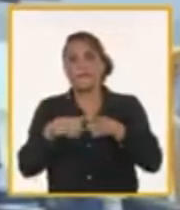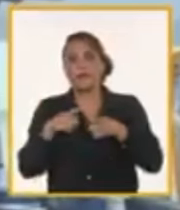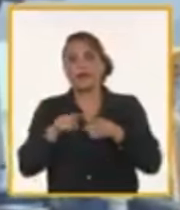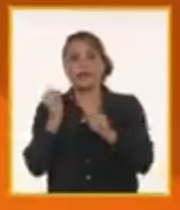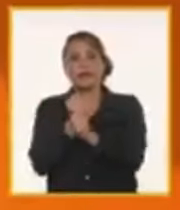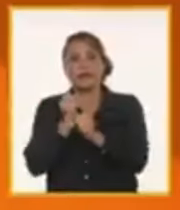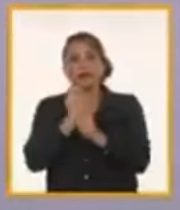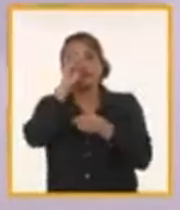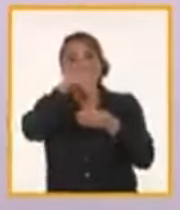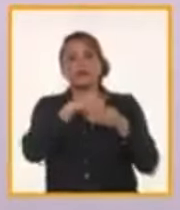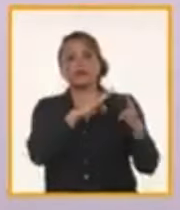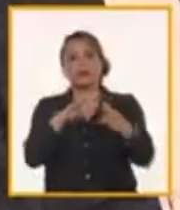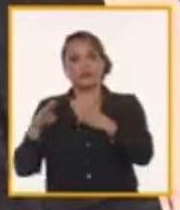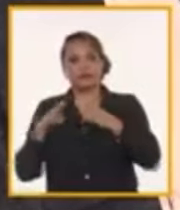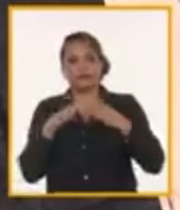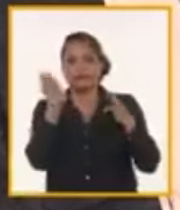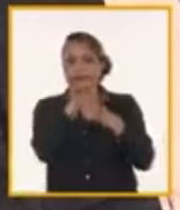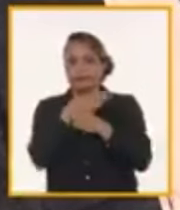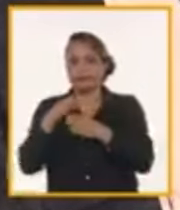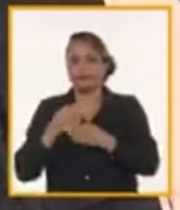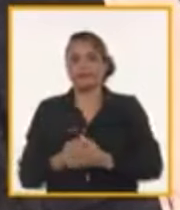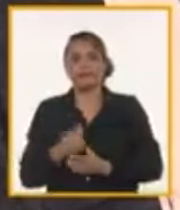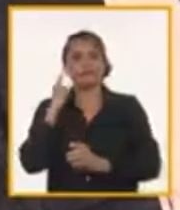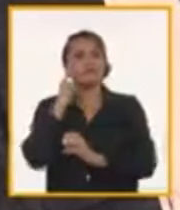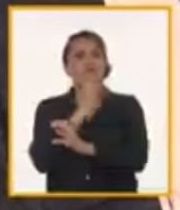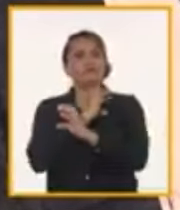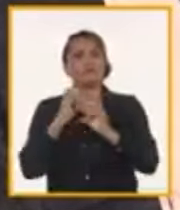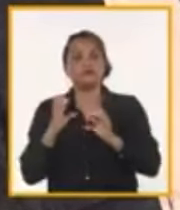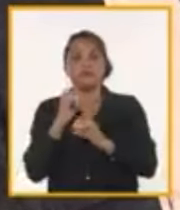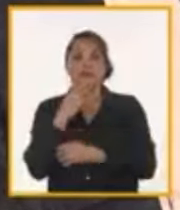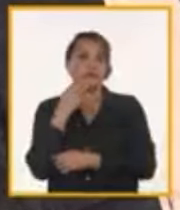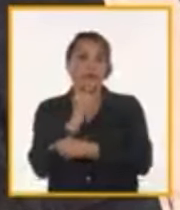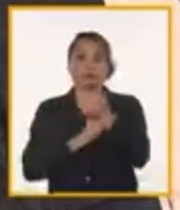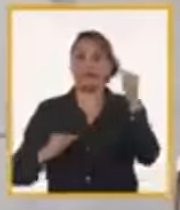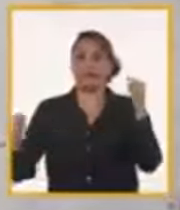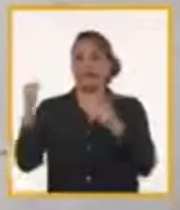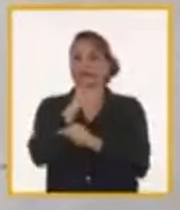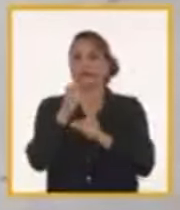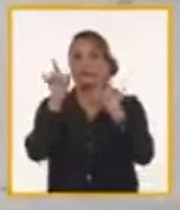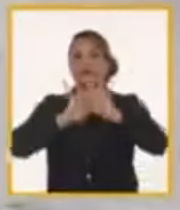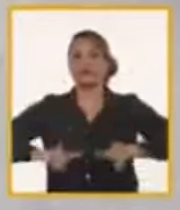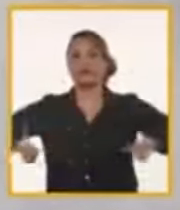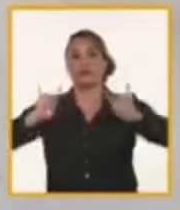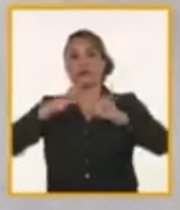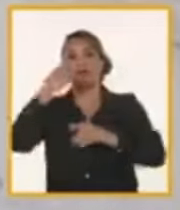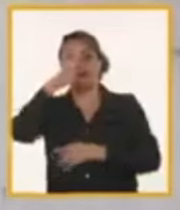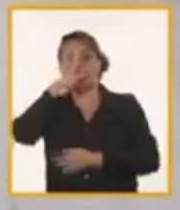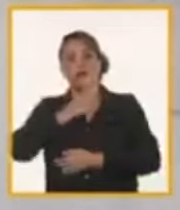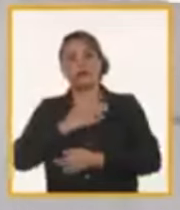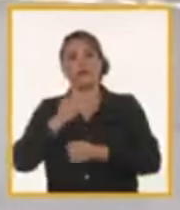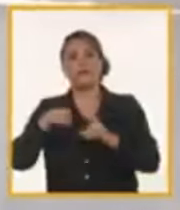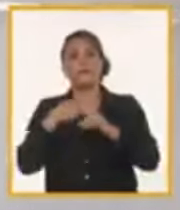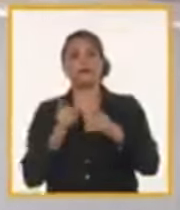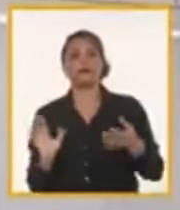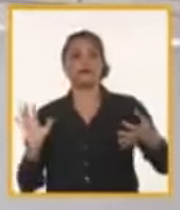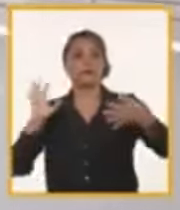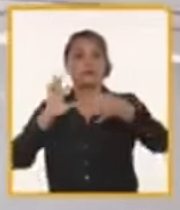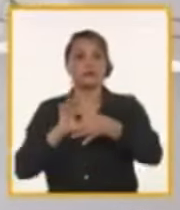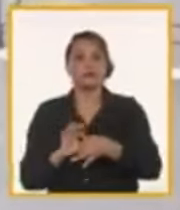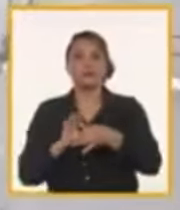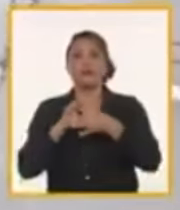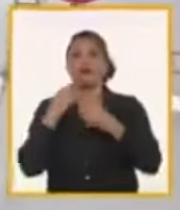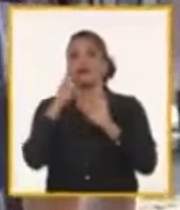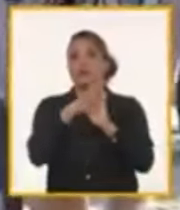y comunidades la ciencia como uno de los ejes esenciales de las universidades cubanas y su vínculo con la resolución de problemas en las